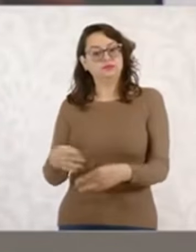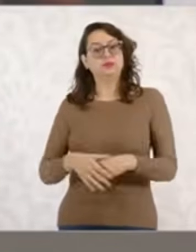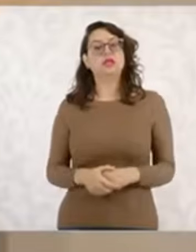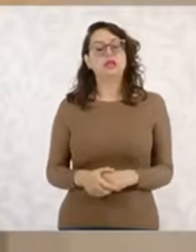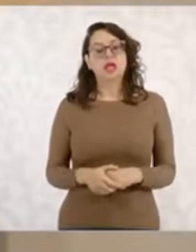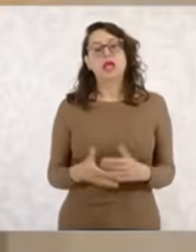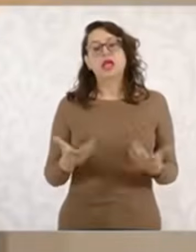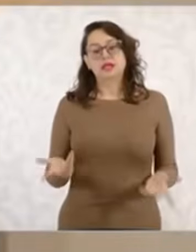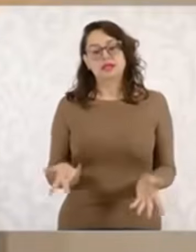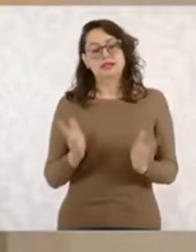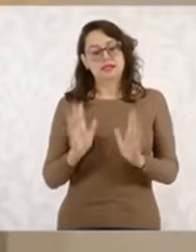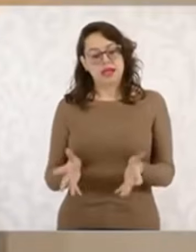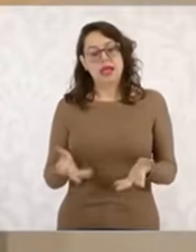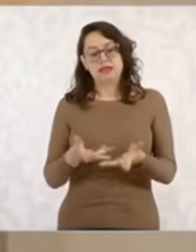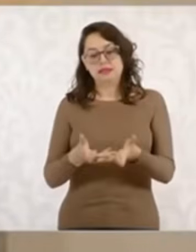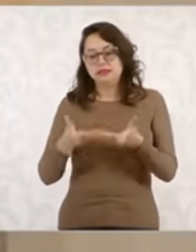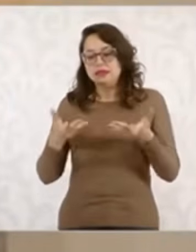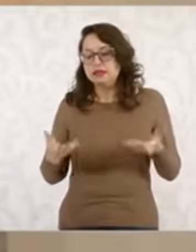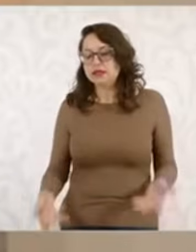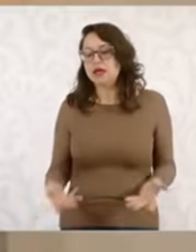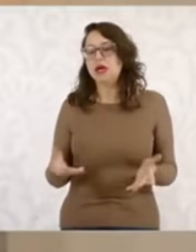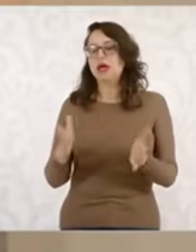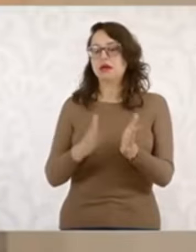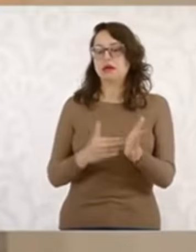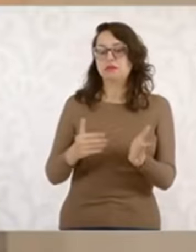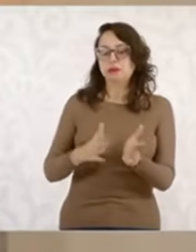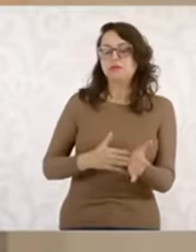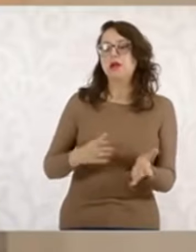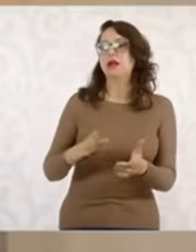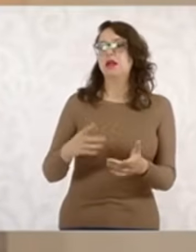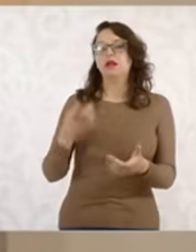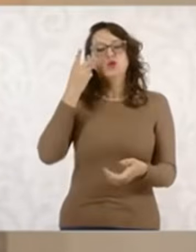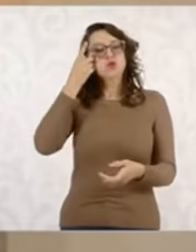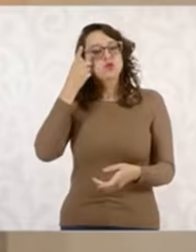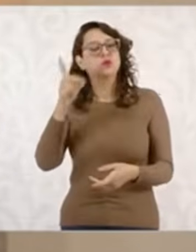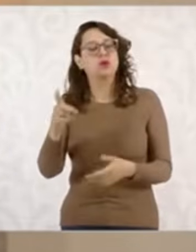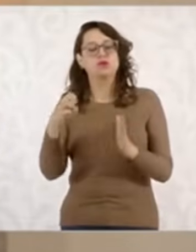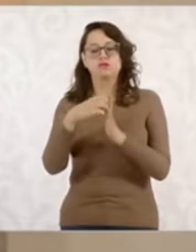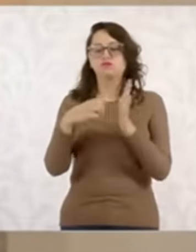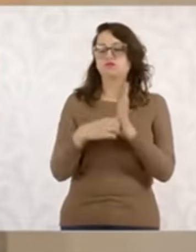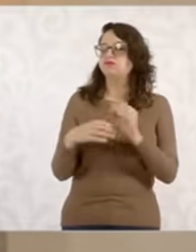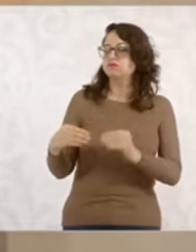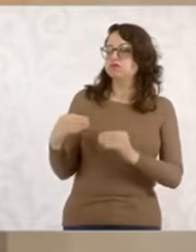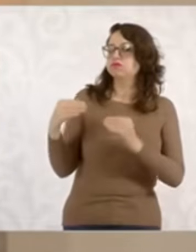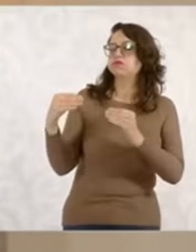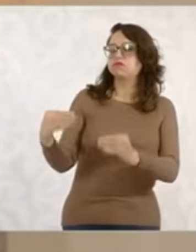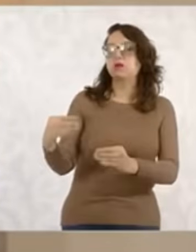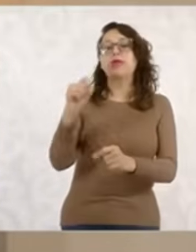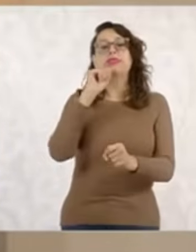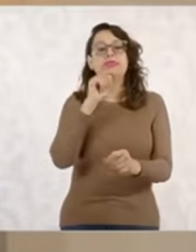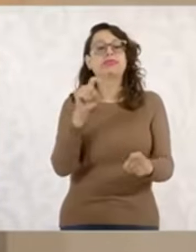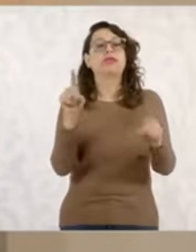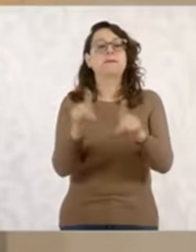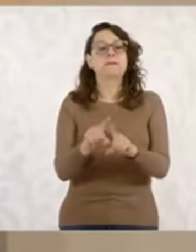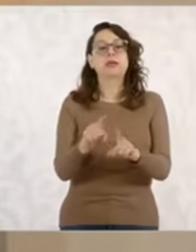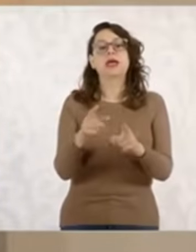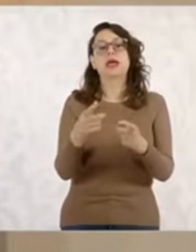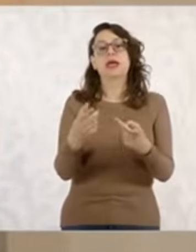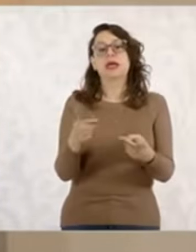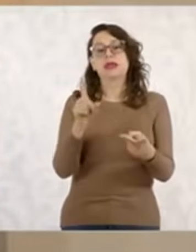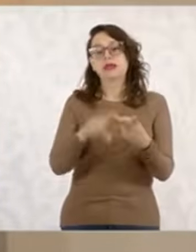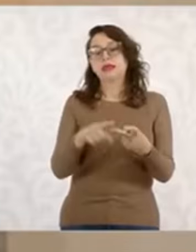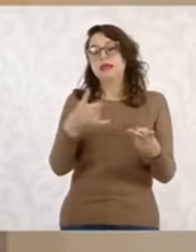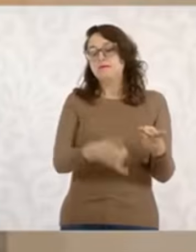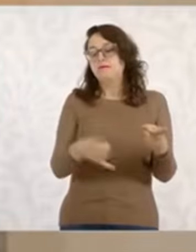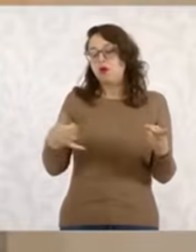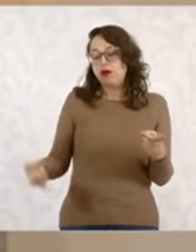con escrituras en los lotes de las familias y el resto con documentación de